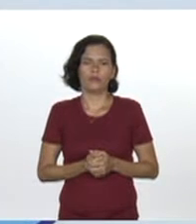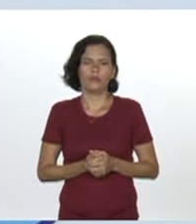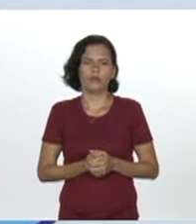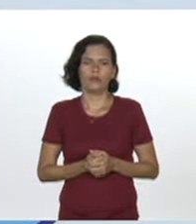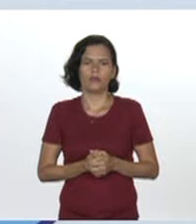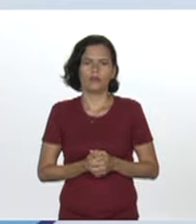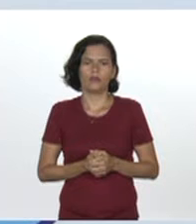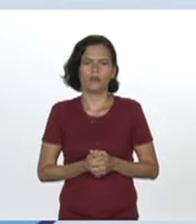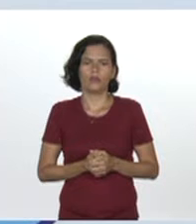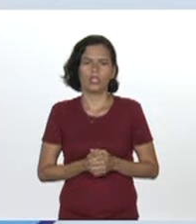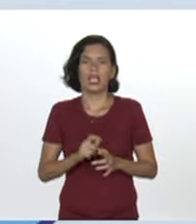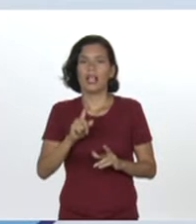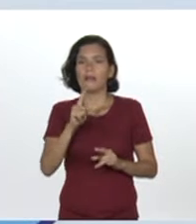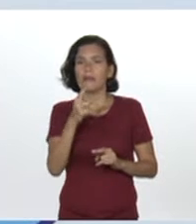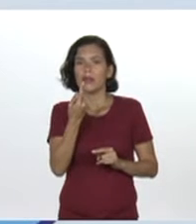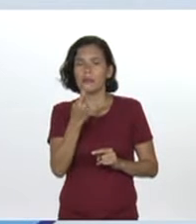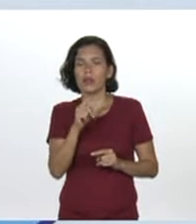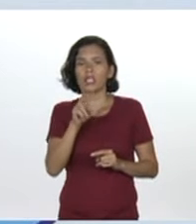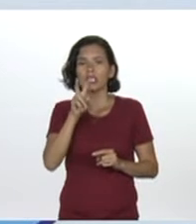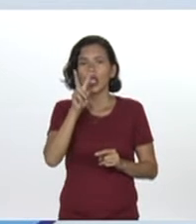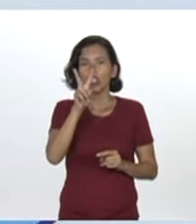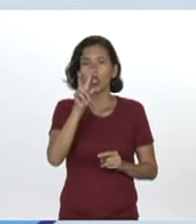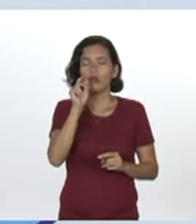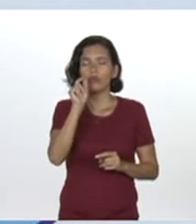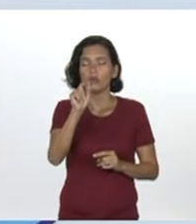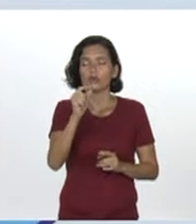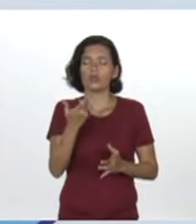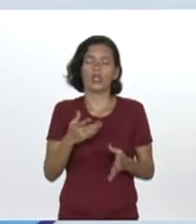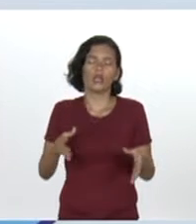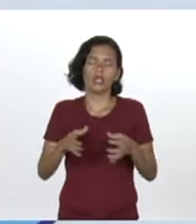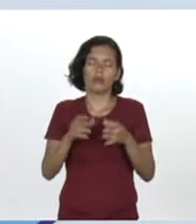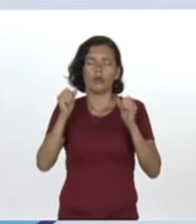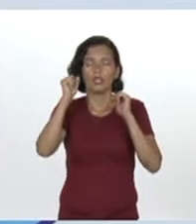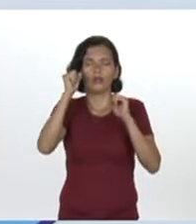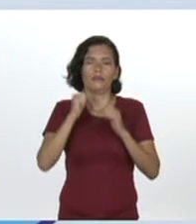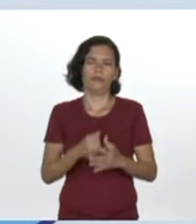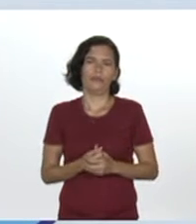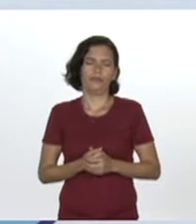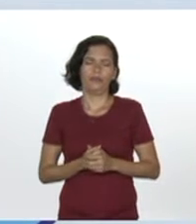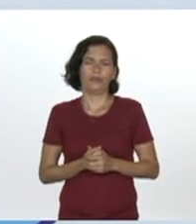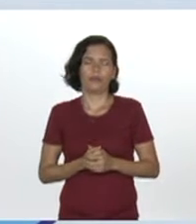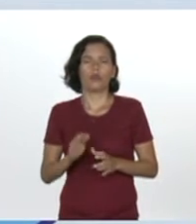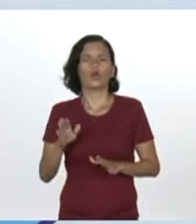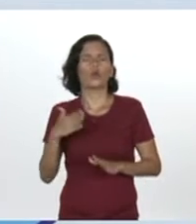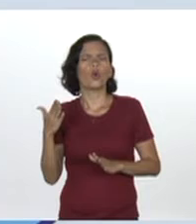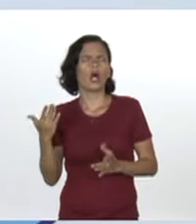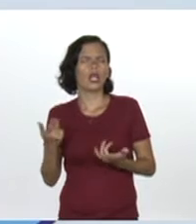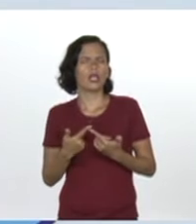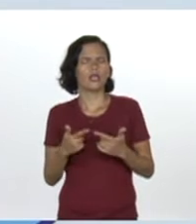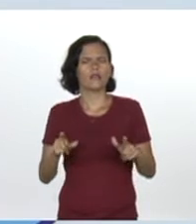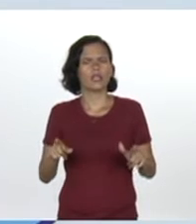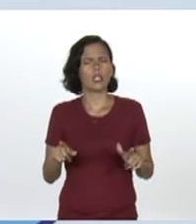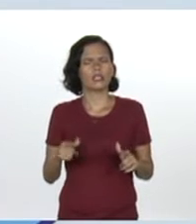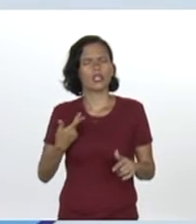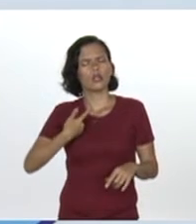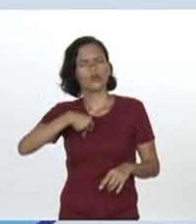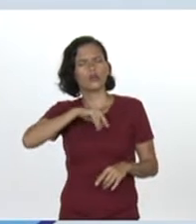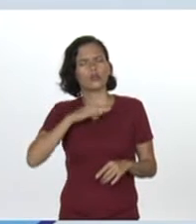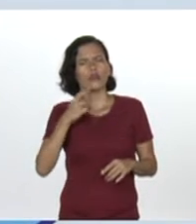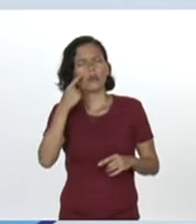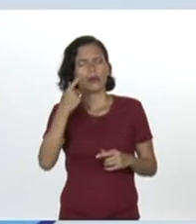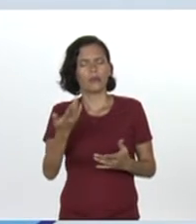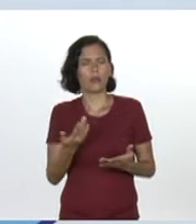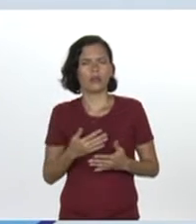al tiempo extra y el primero que marque 2 puntos será el equipo ganador. ¿Cuál es la diferencia? Nosotros nos deleitamos y